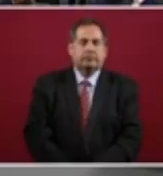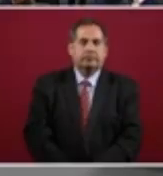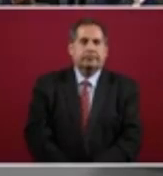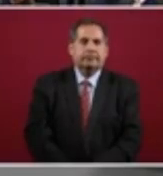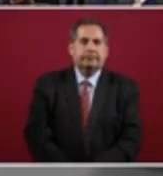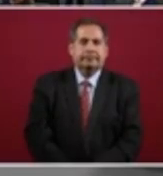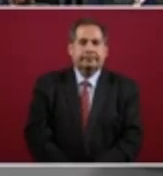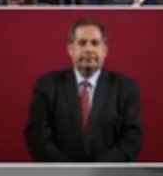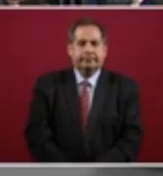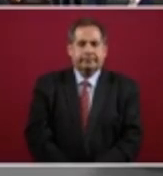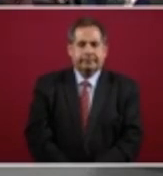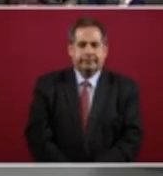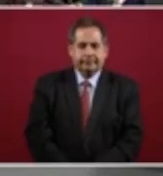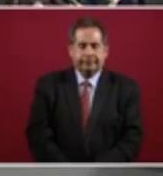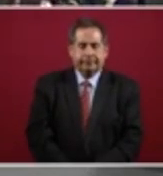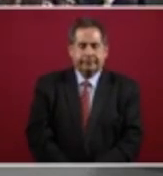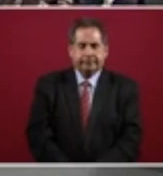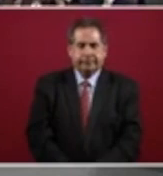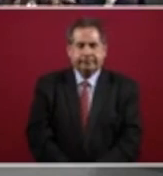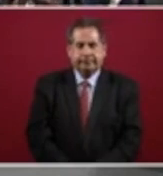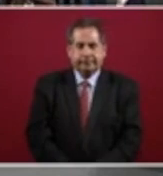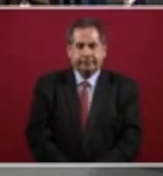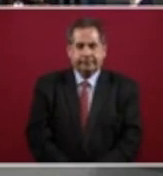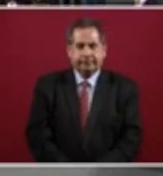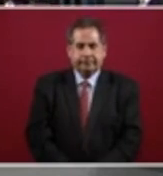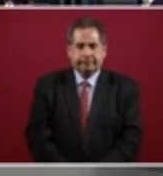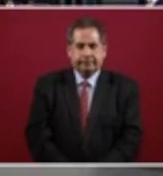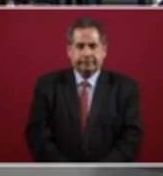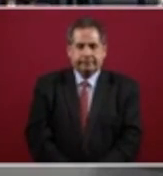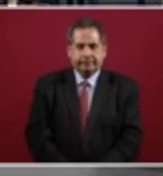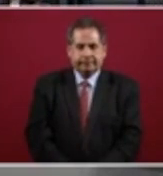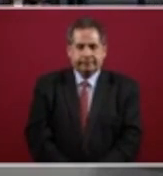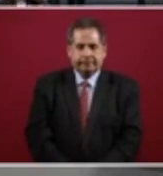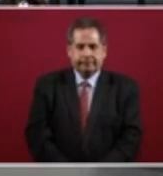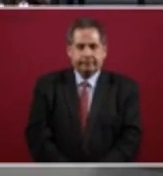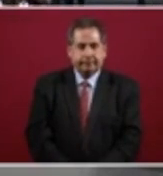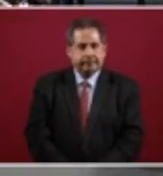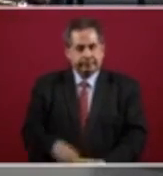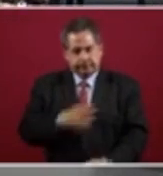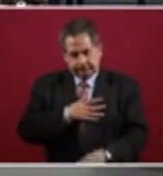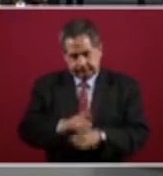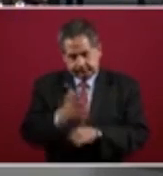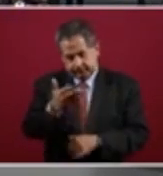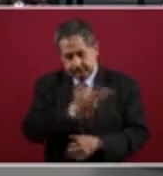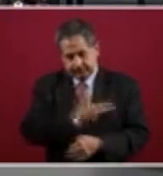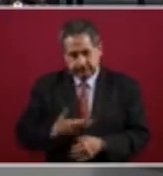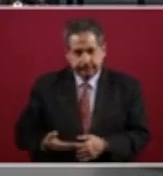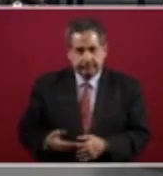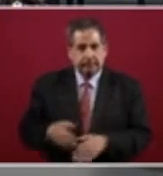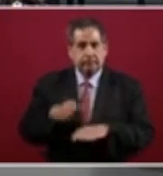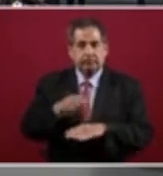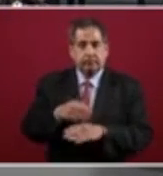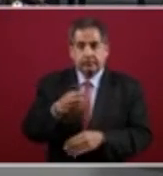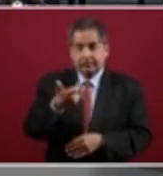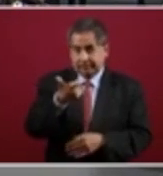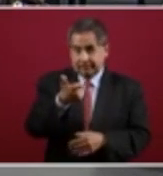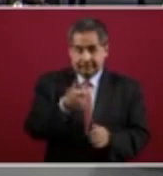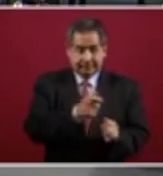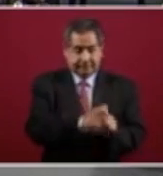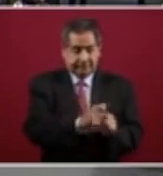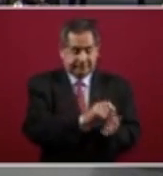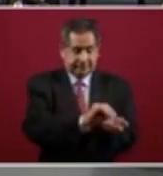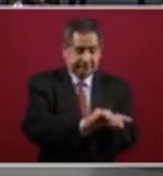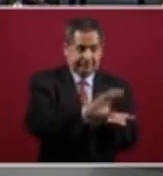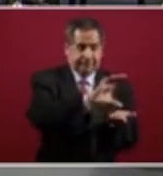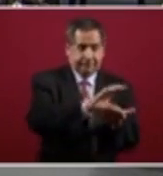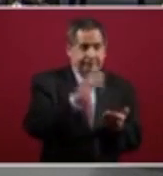Por favor. A ver, sí. Gracias. Gracias, buenos días. Presidente, sobre este dinero del chino que usted,